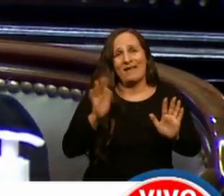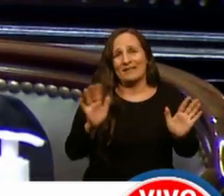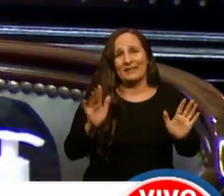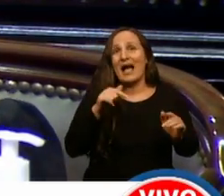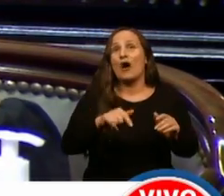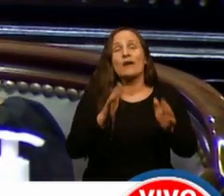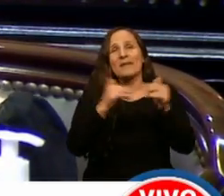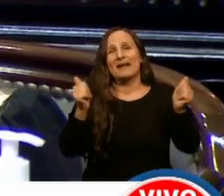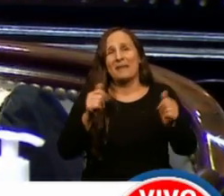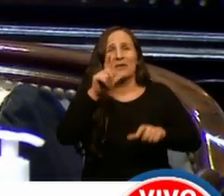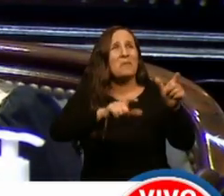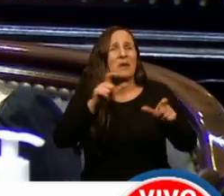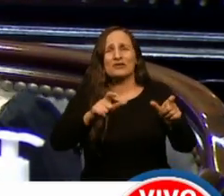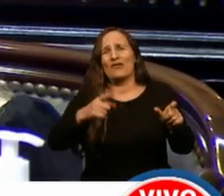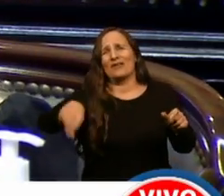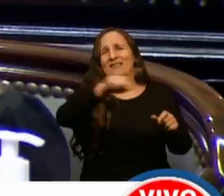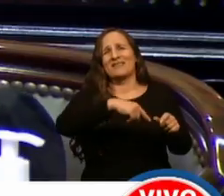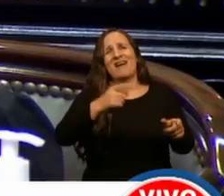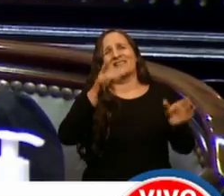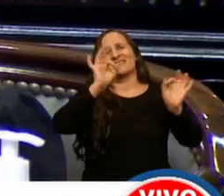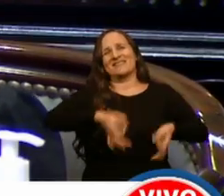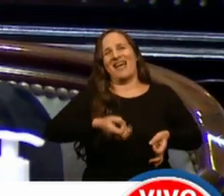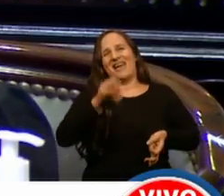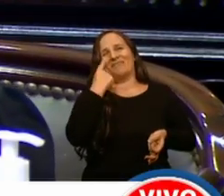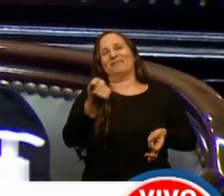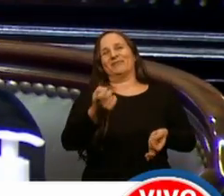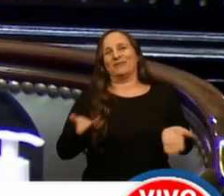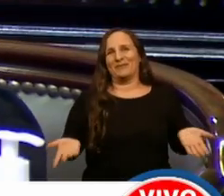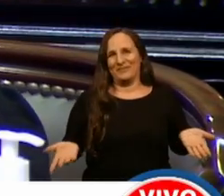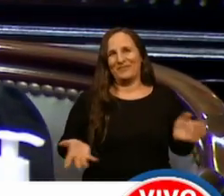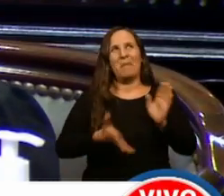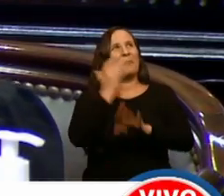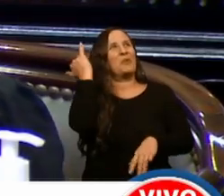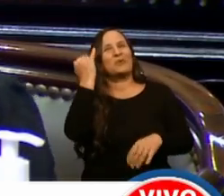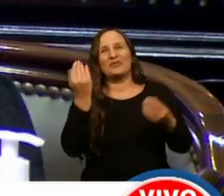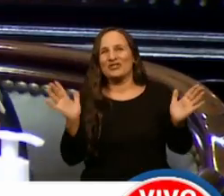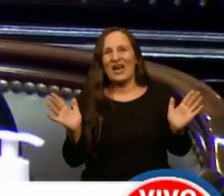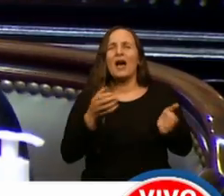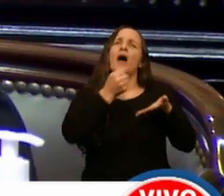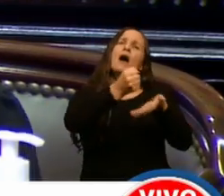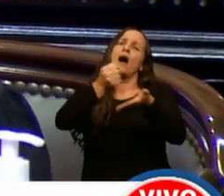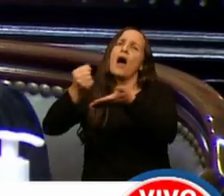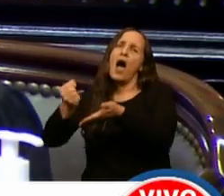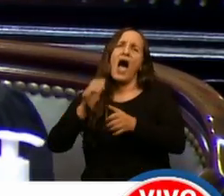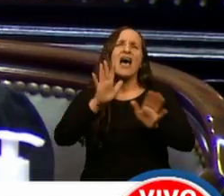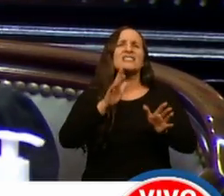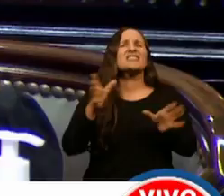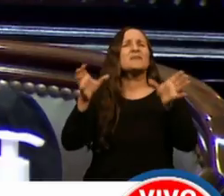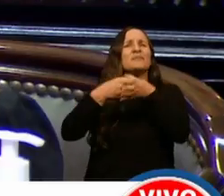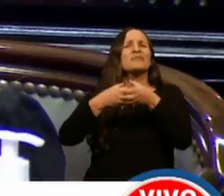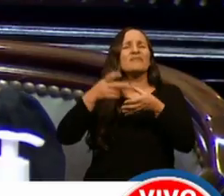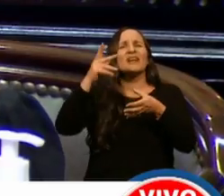ciudadanía no es ingenua en la ciudadanía no sabe bien y ya ha experimentado que la fiesta de subsidios y la generosidad del kirchnerismo